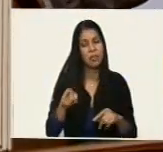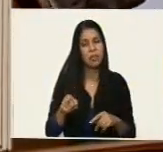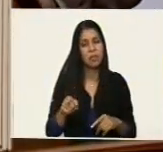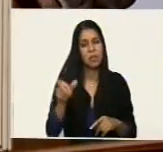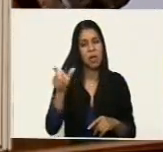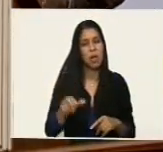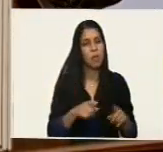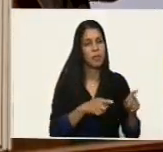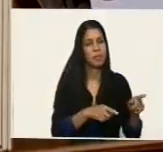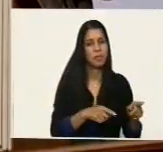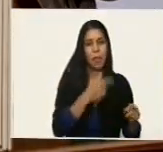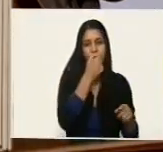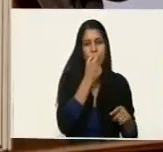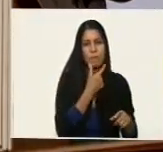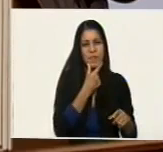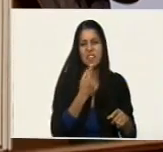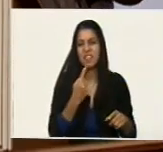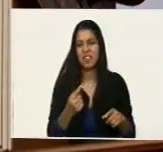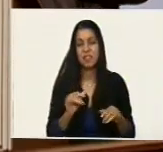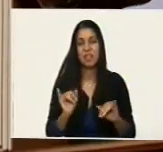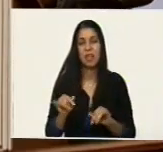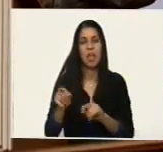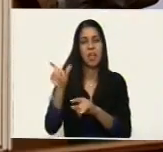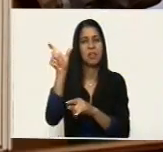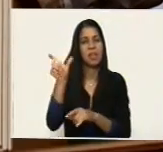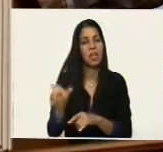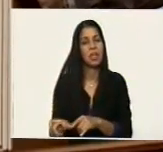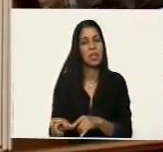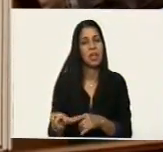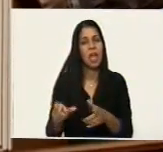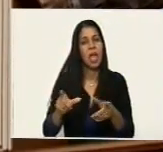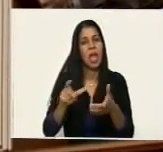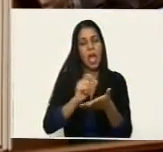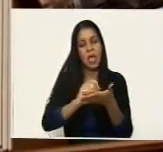letras, escribió el cuento más corto del mundo,